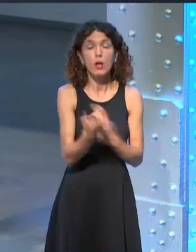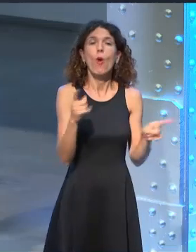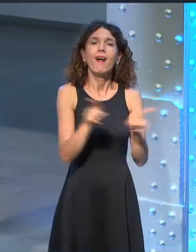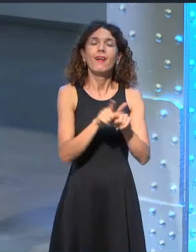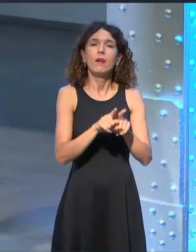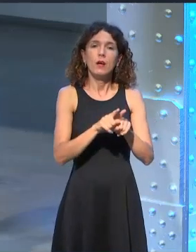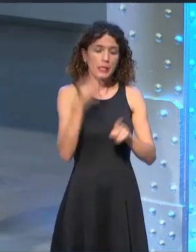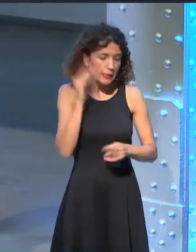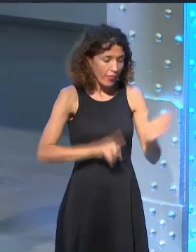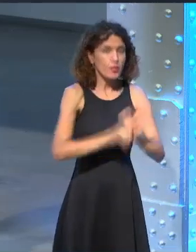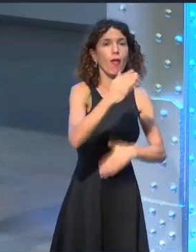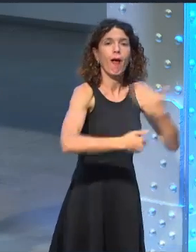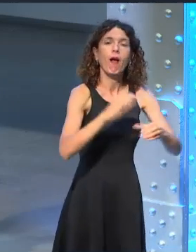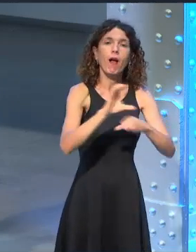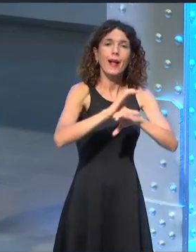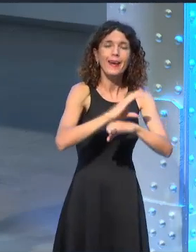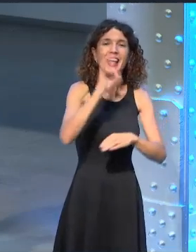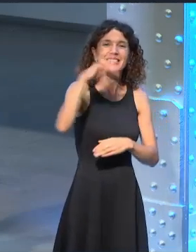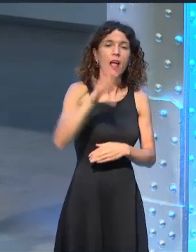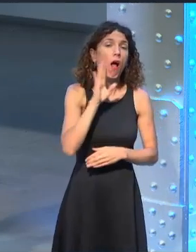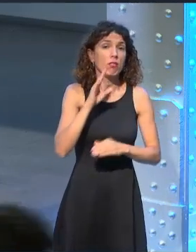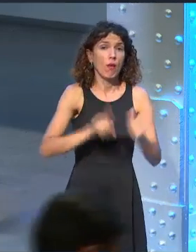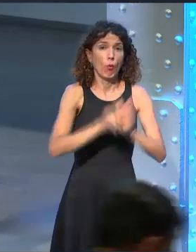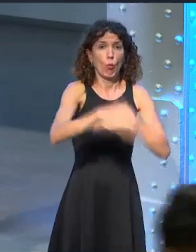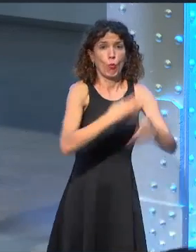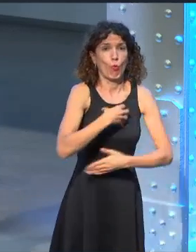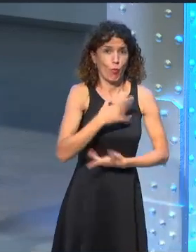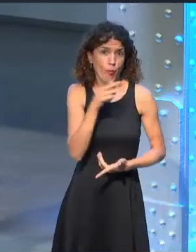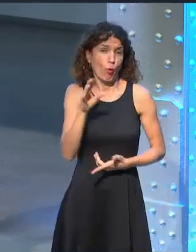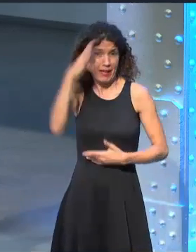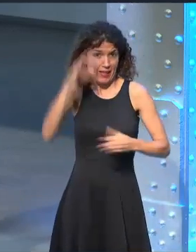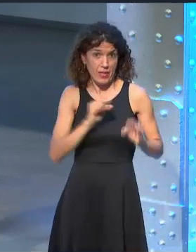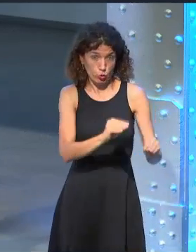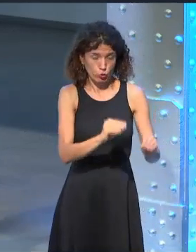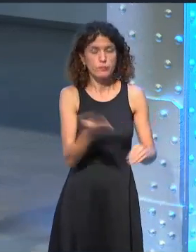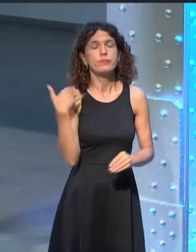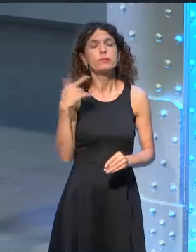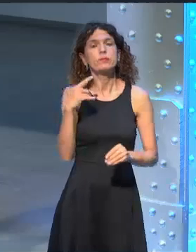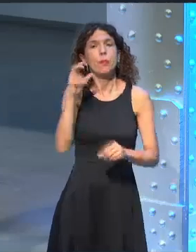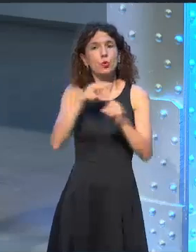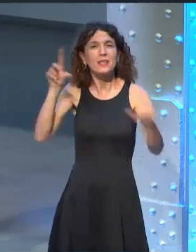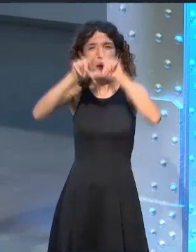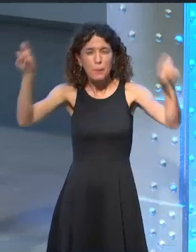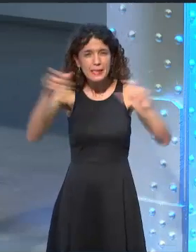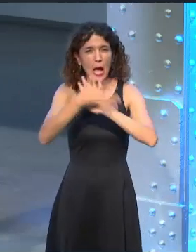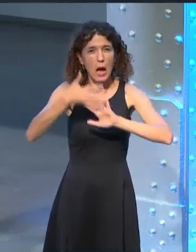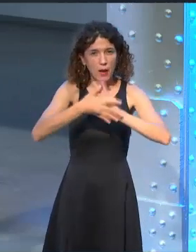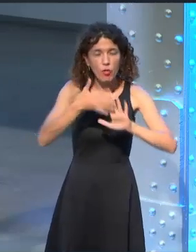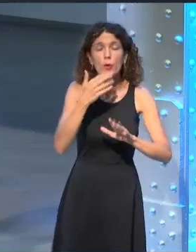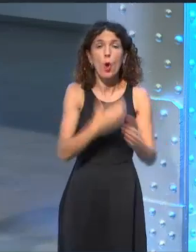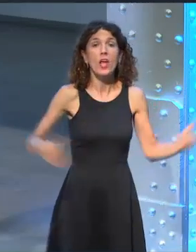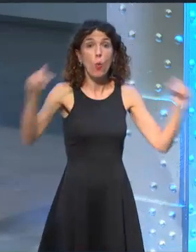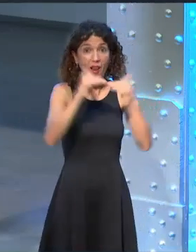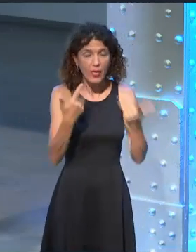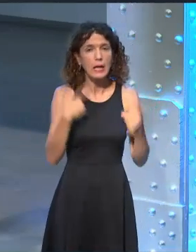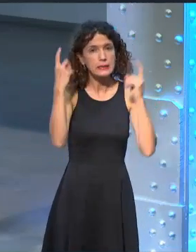desarrollarte en una carrera STEM, ¿no? Entonces yo esto, cuando suelo hablar un poco de la visión de empresa, ¿no? Pues cuando hablamos de igualdad,